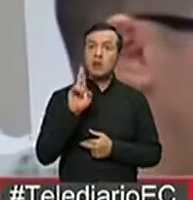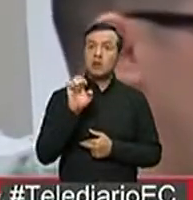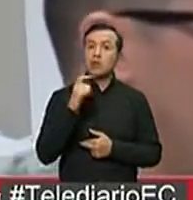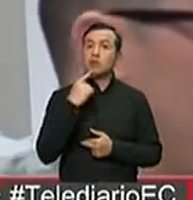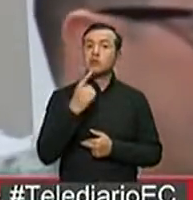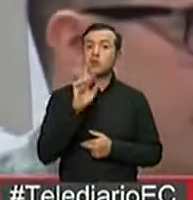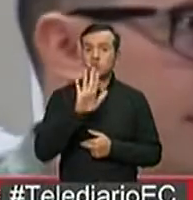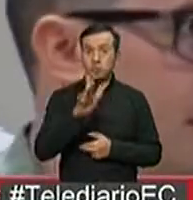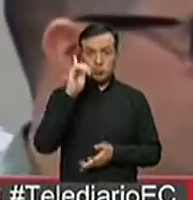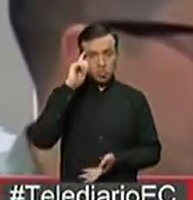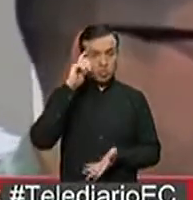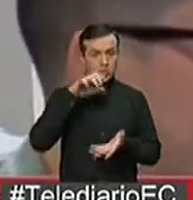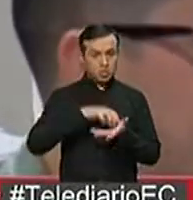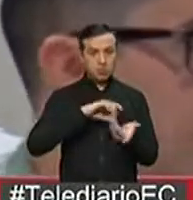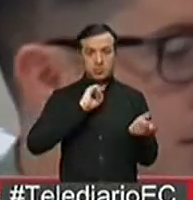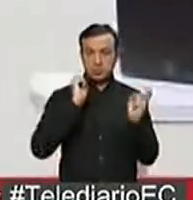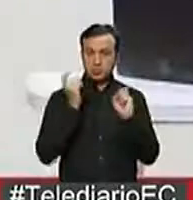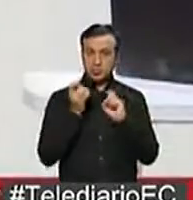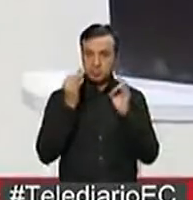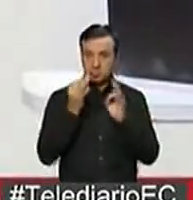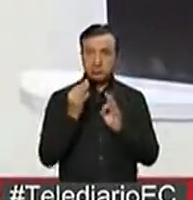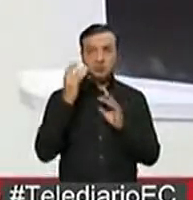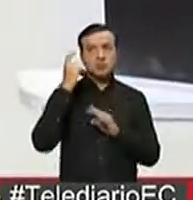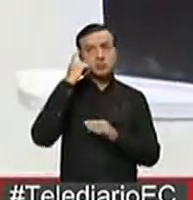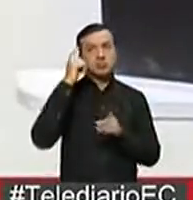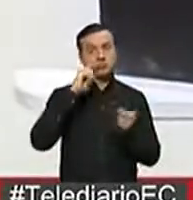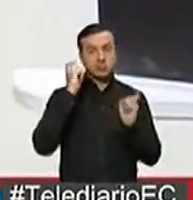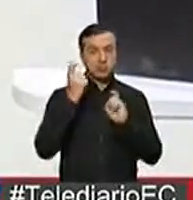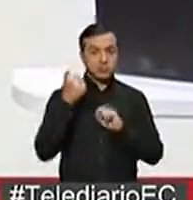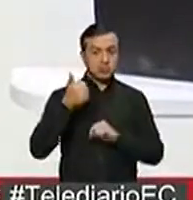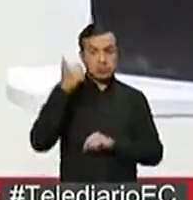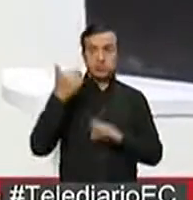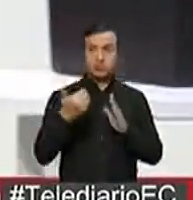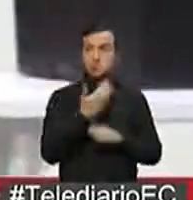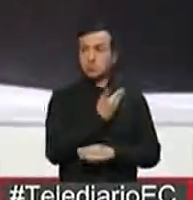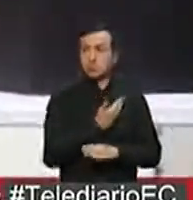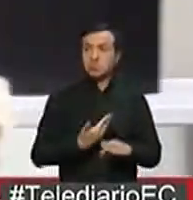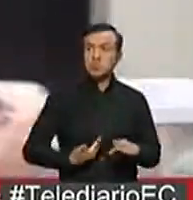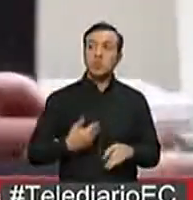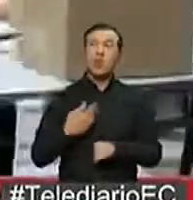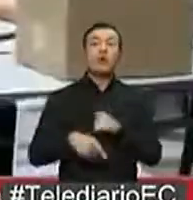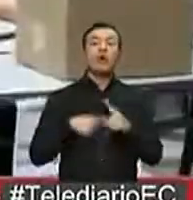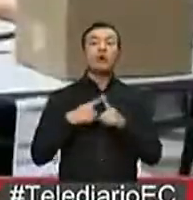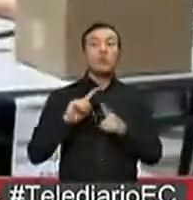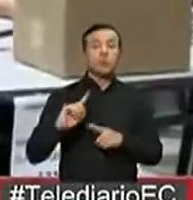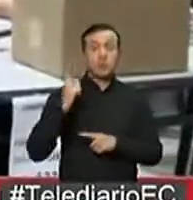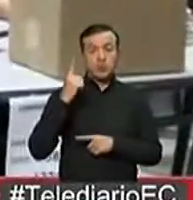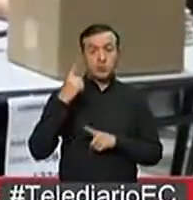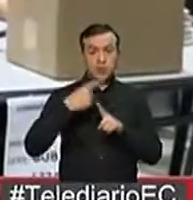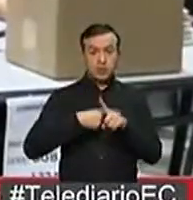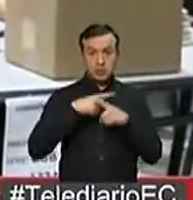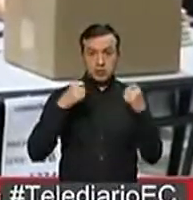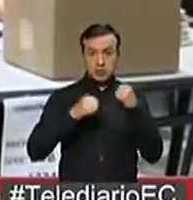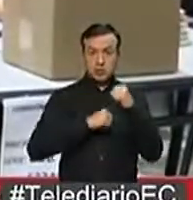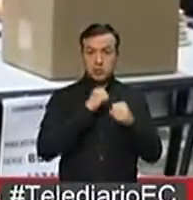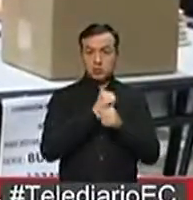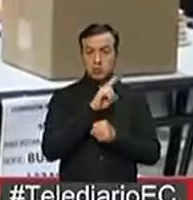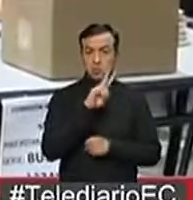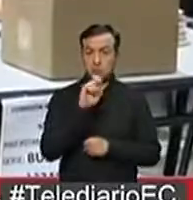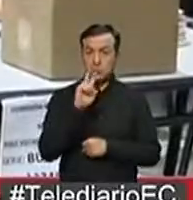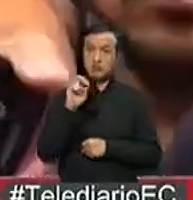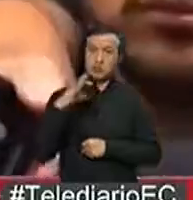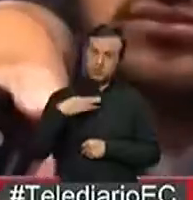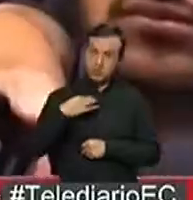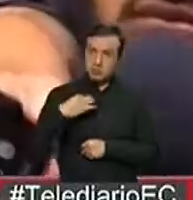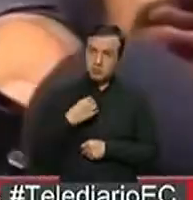está preparado para el periodo de transición con vistas al cambio en la jefatura de Estado el 1 de marzo de 2020 y agregó que él mismo está disponible para el que